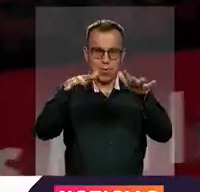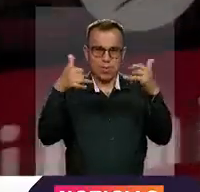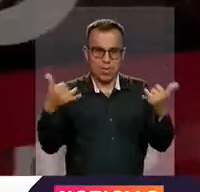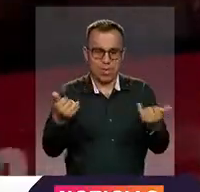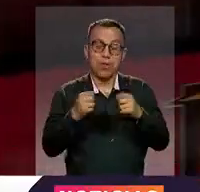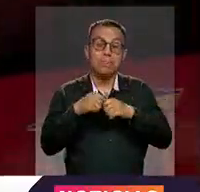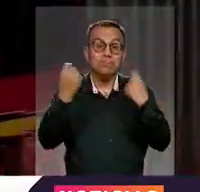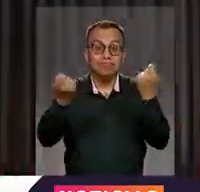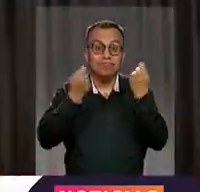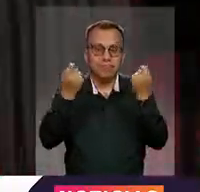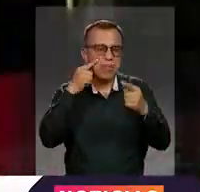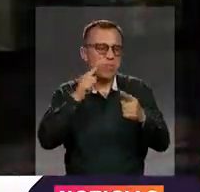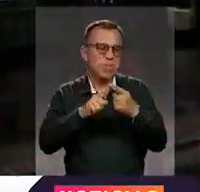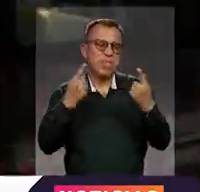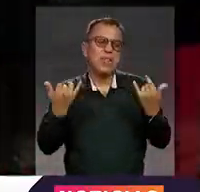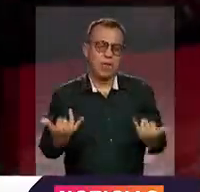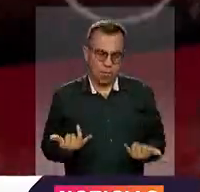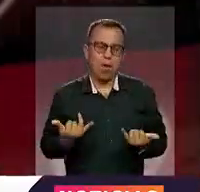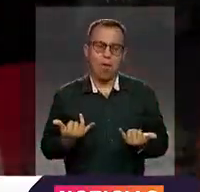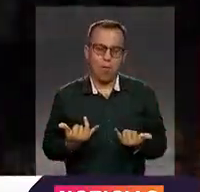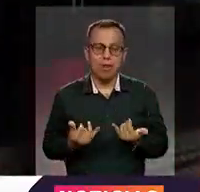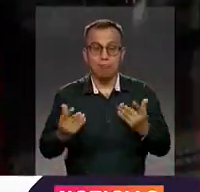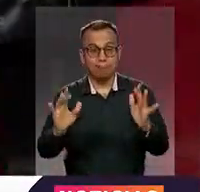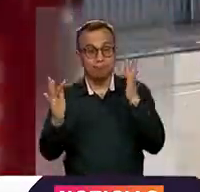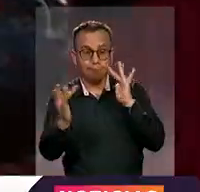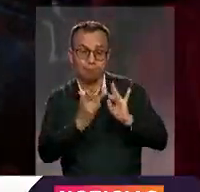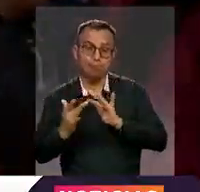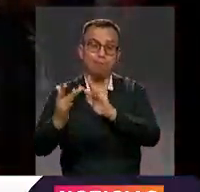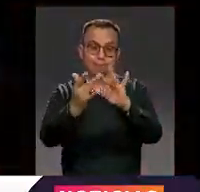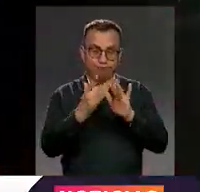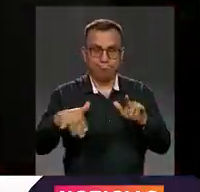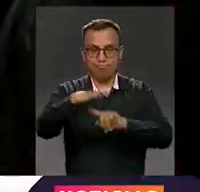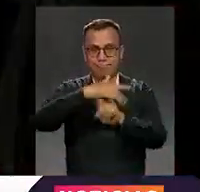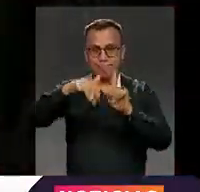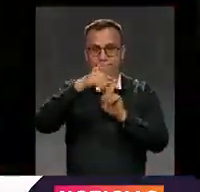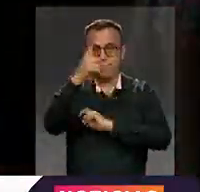emisiones. Esto con el fin de tener una flota amigable con el medio ambiente en el año 2030.